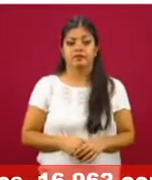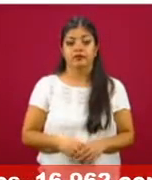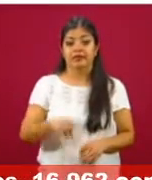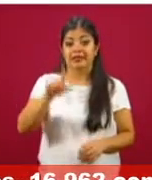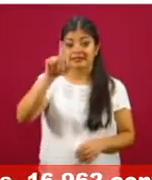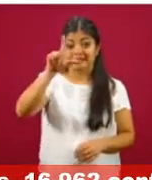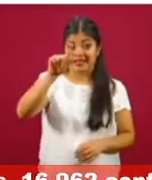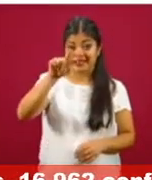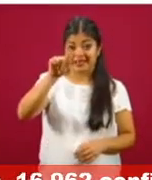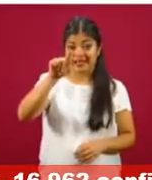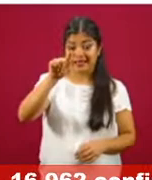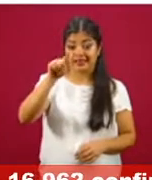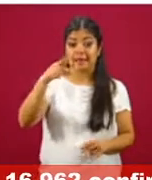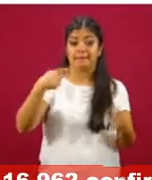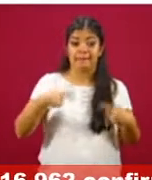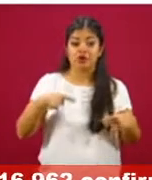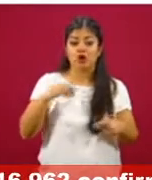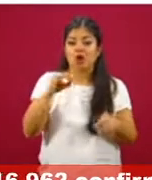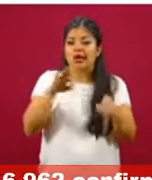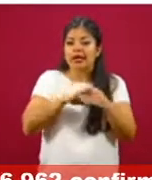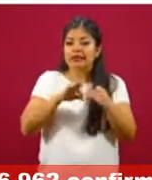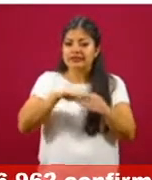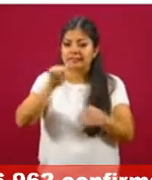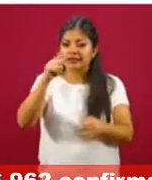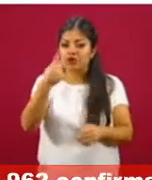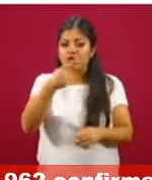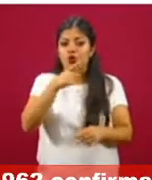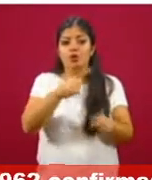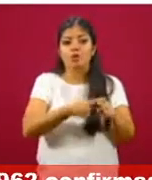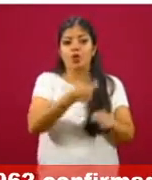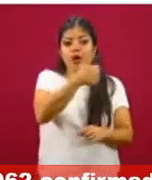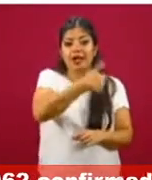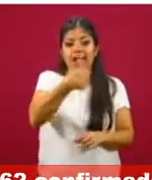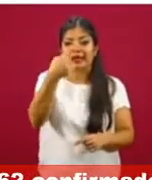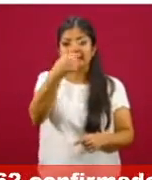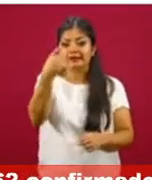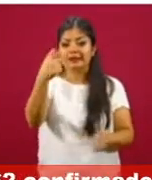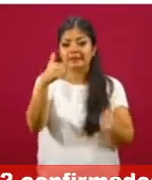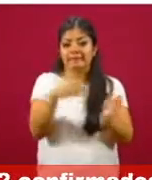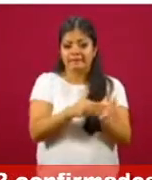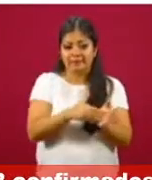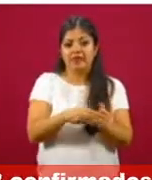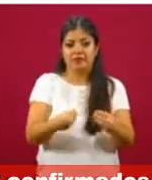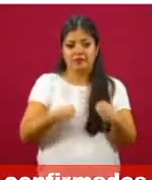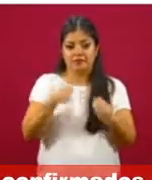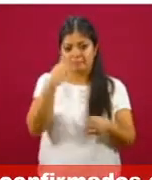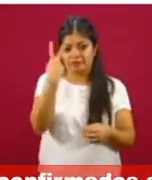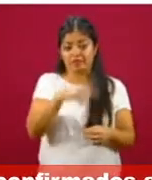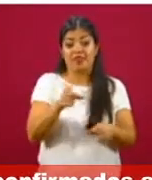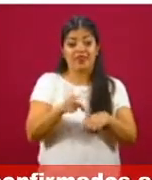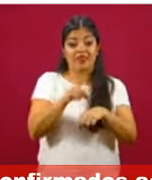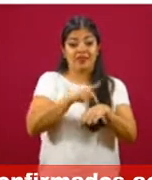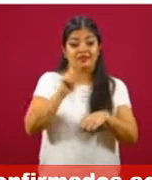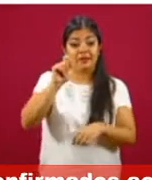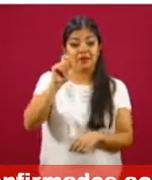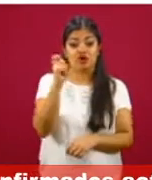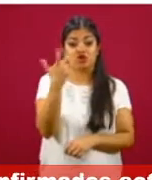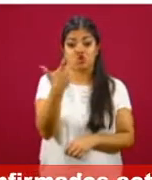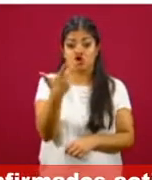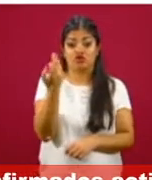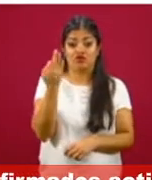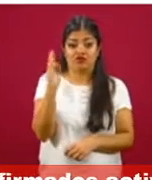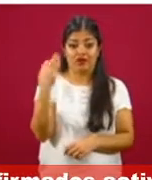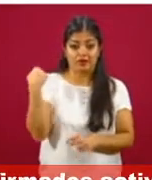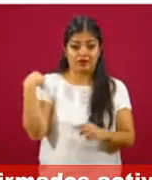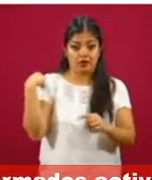70 personas o casi 71 por cada 100 mil habitantes en México han tenido COVID desde el 28 de